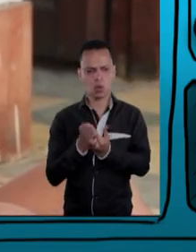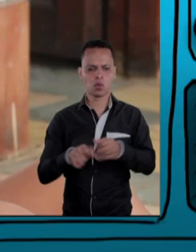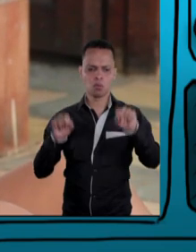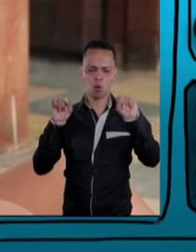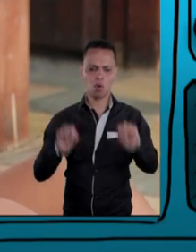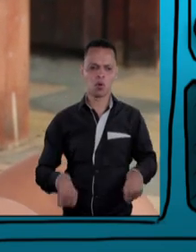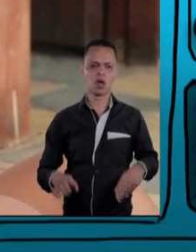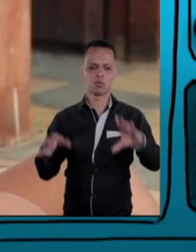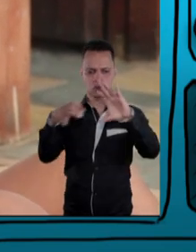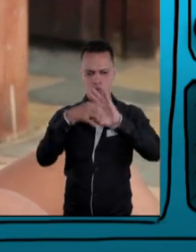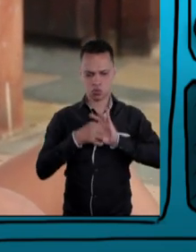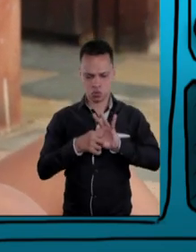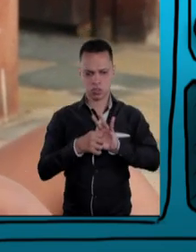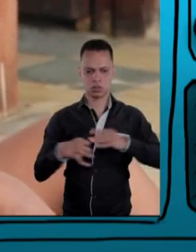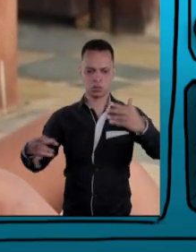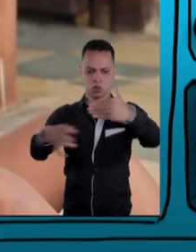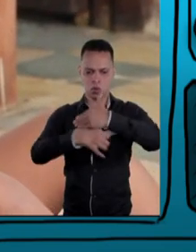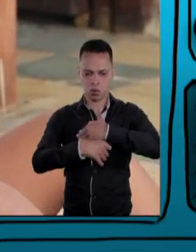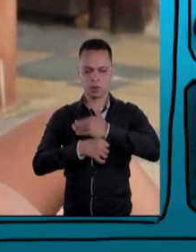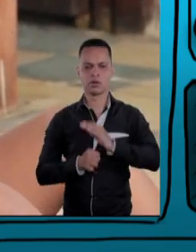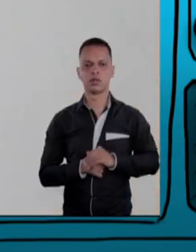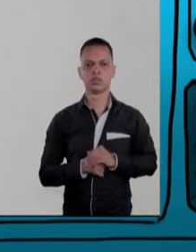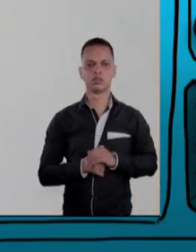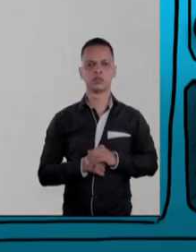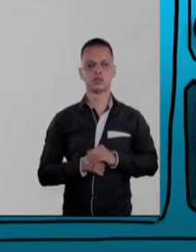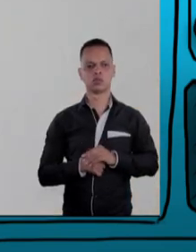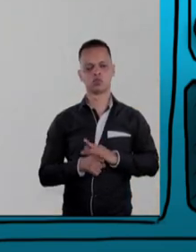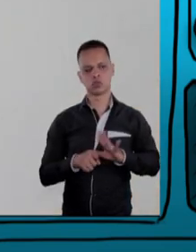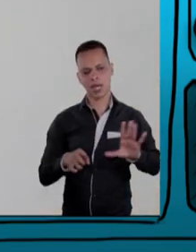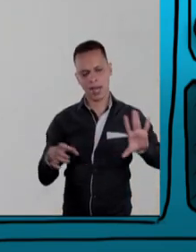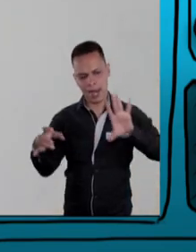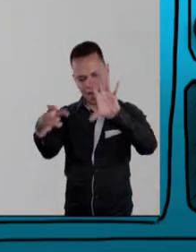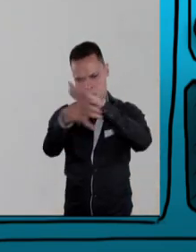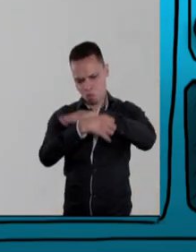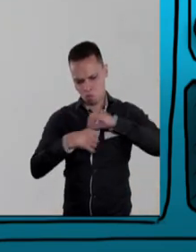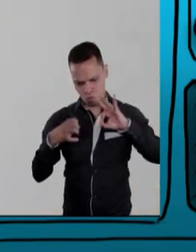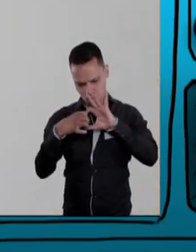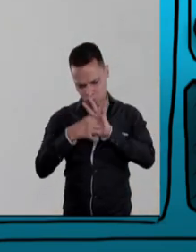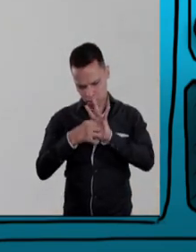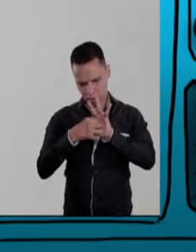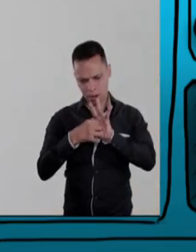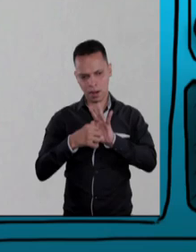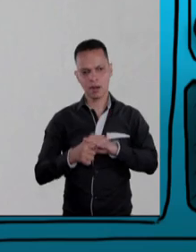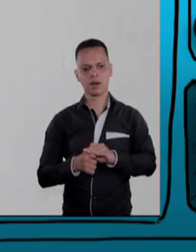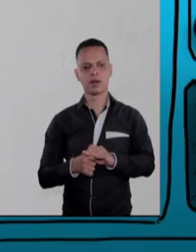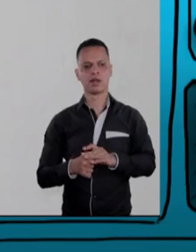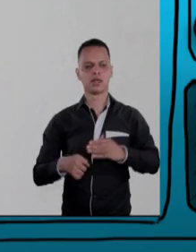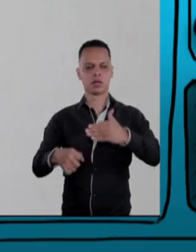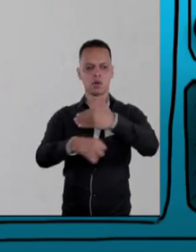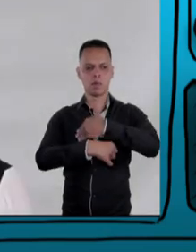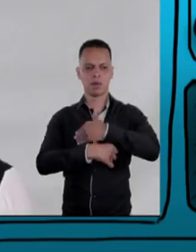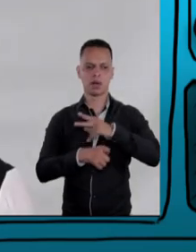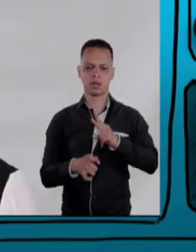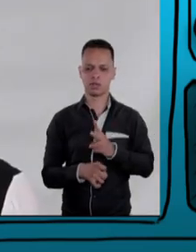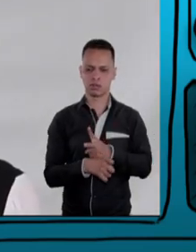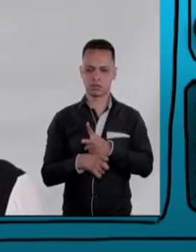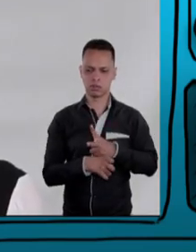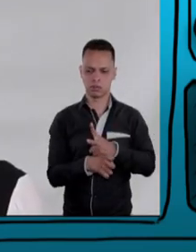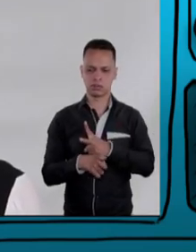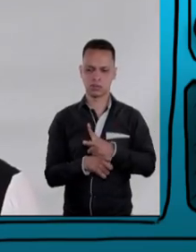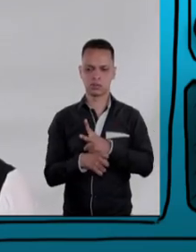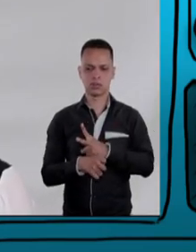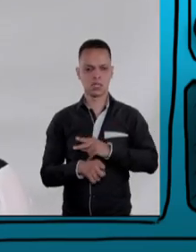todos podamos unirnos para protegerlos, unirnos en una gran red que los acompañe y los proteja.